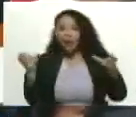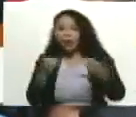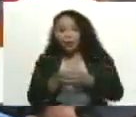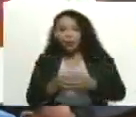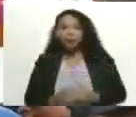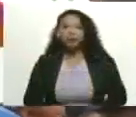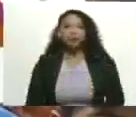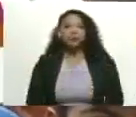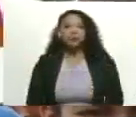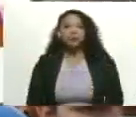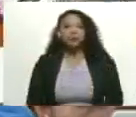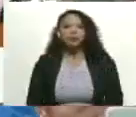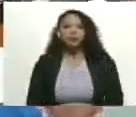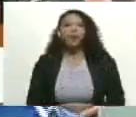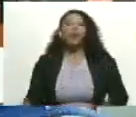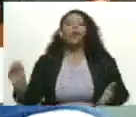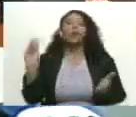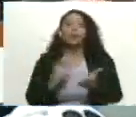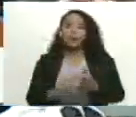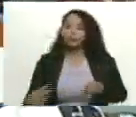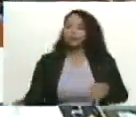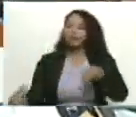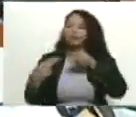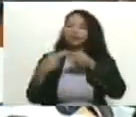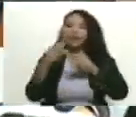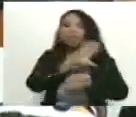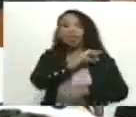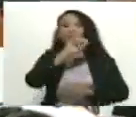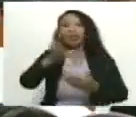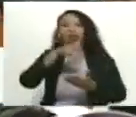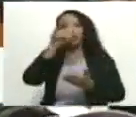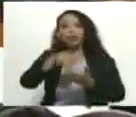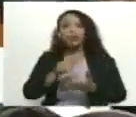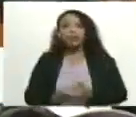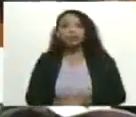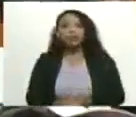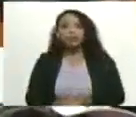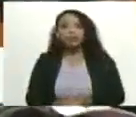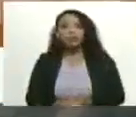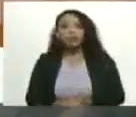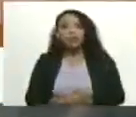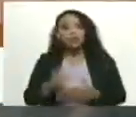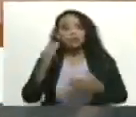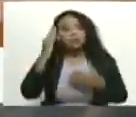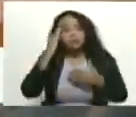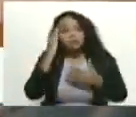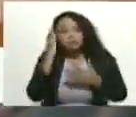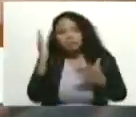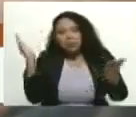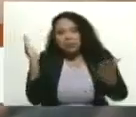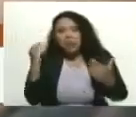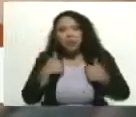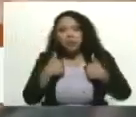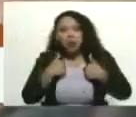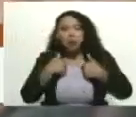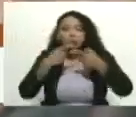hasta el siguiente lunes que nos volvemos a ver la dirección nacional. No sé si si transmito,